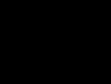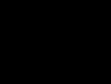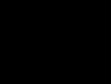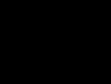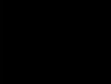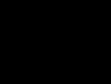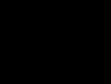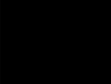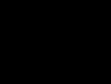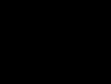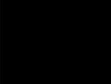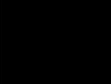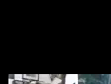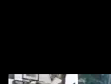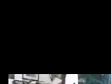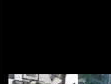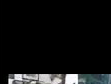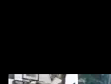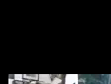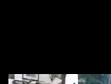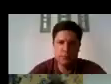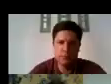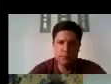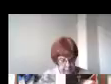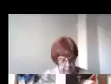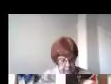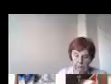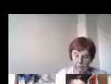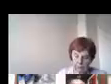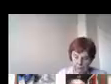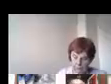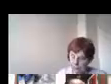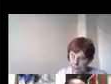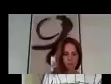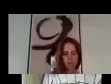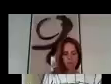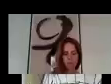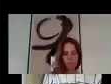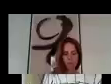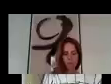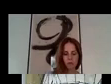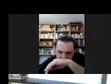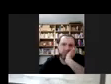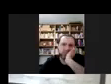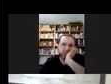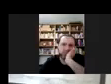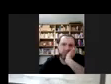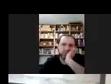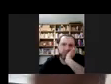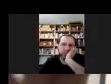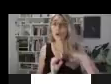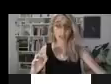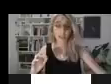ocurrir en un determinado tiempo, pero poder identificarlos dentro de vuelta de ese gráfico